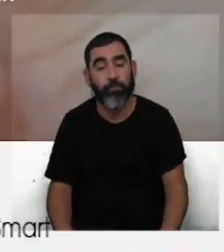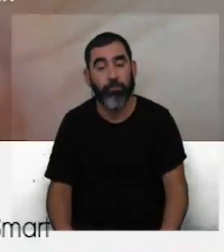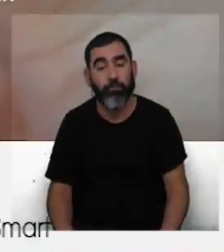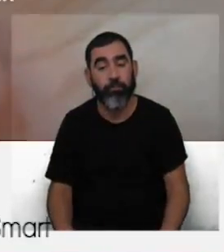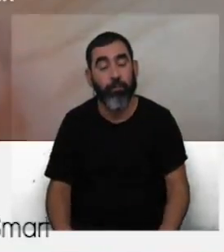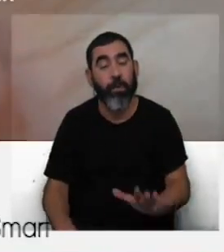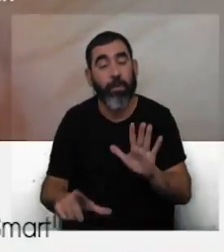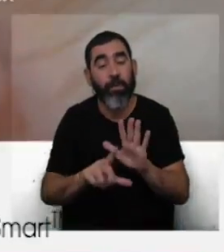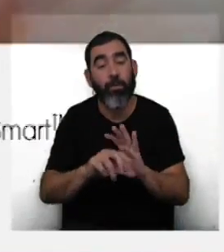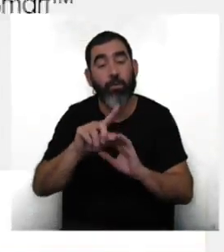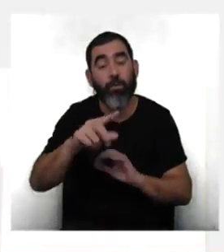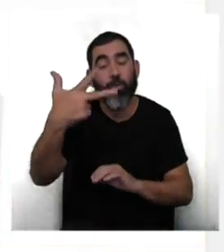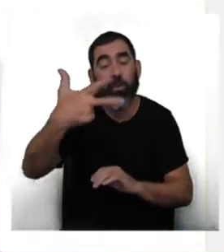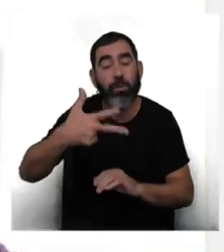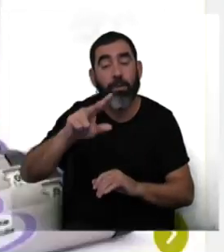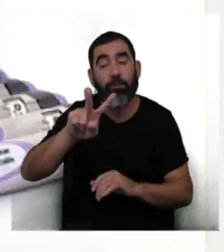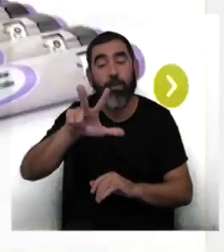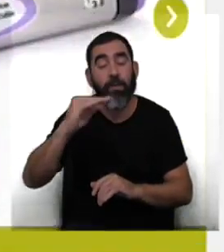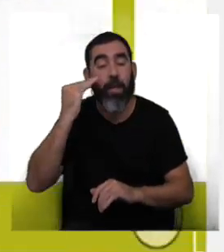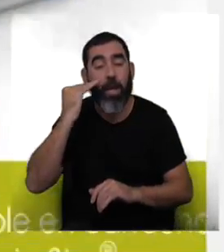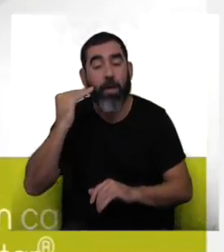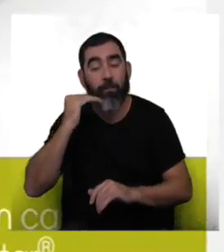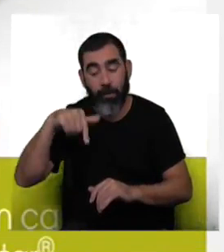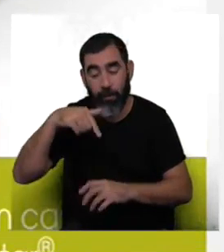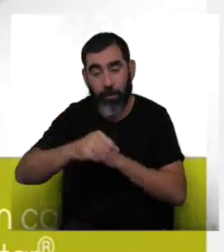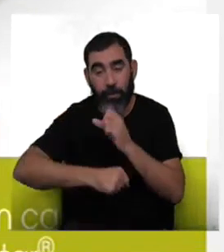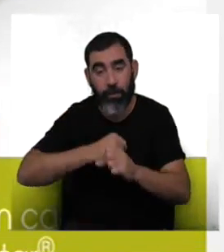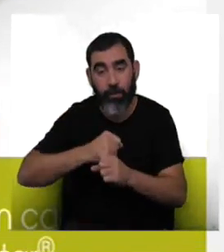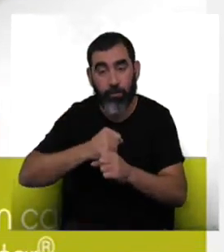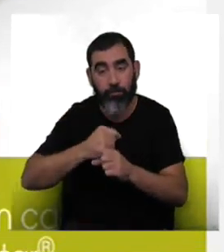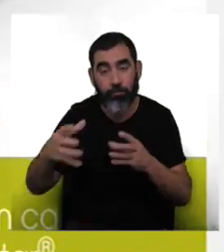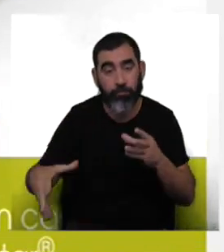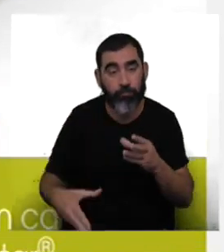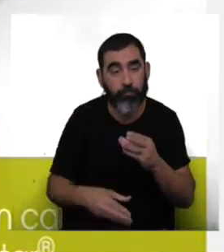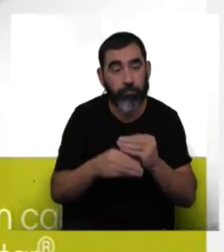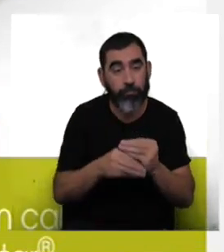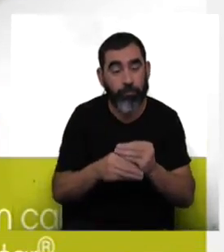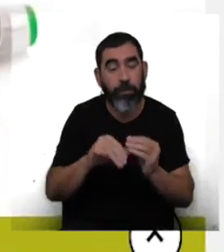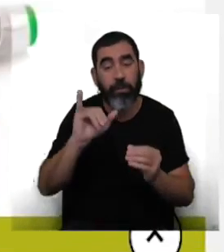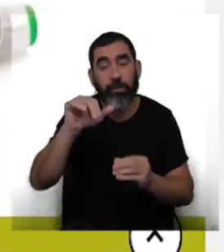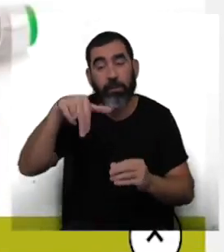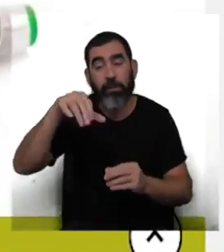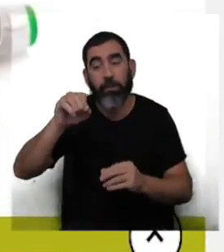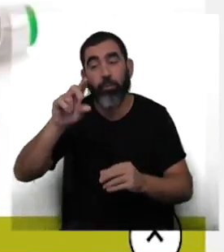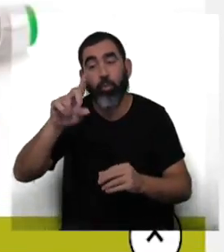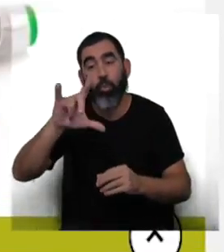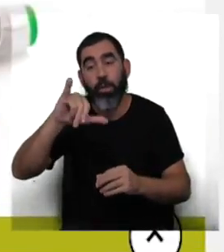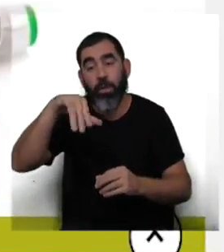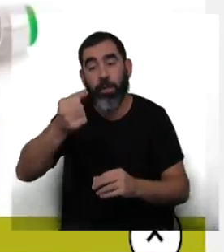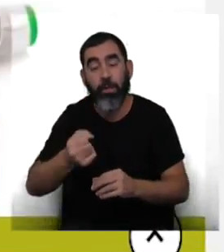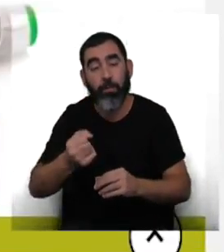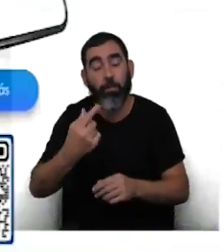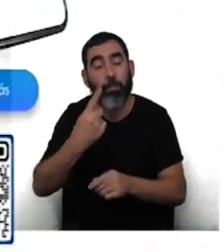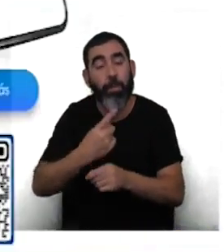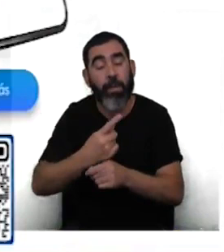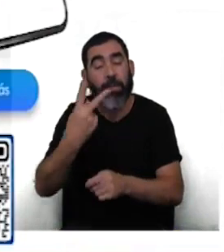El decreto 113 del 23 de abril de 2024 incorpora las insulinas análogas específicas glargina de primera y segunda